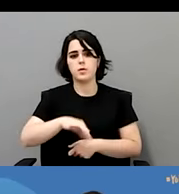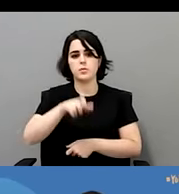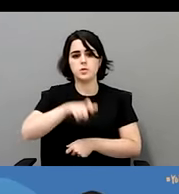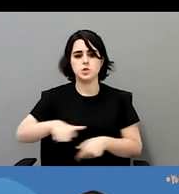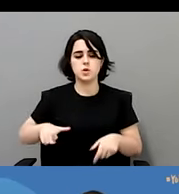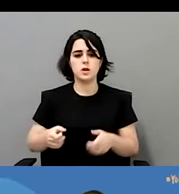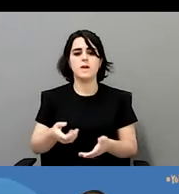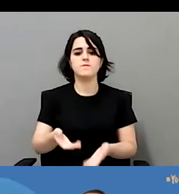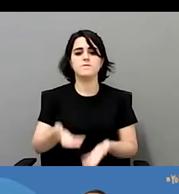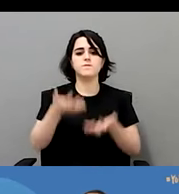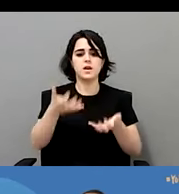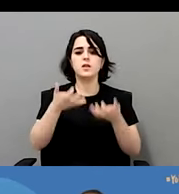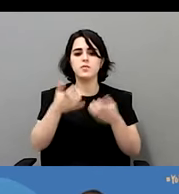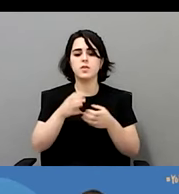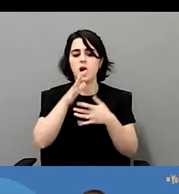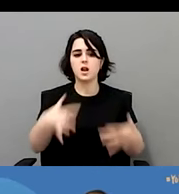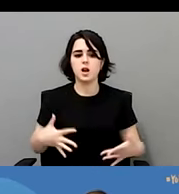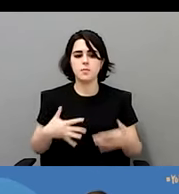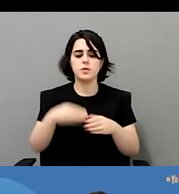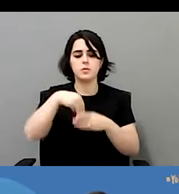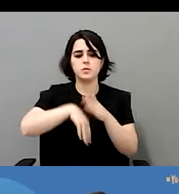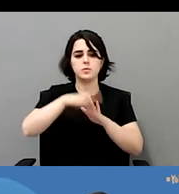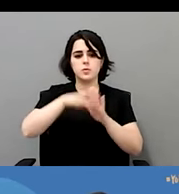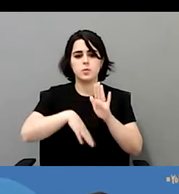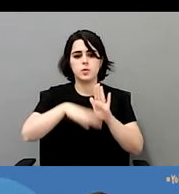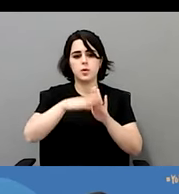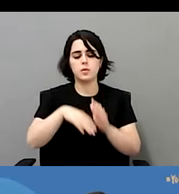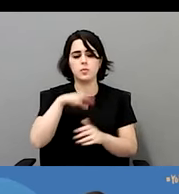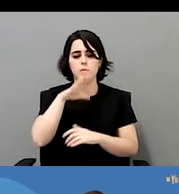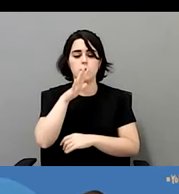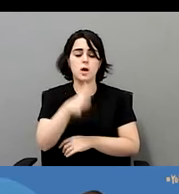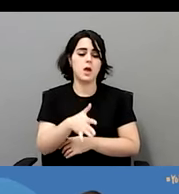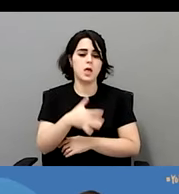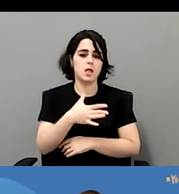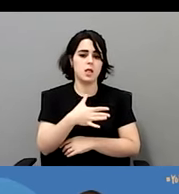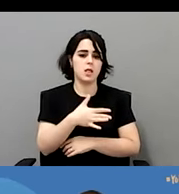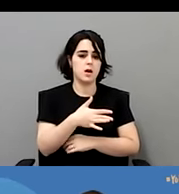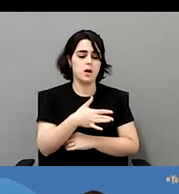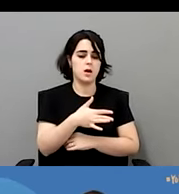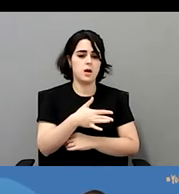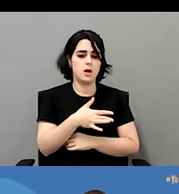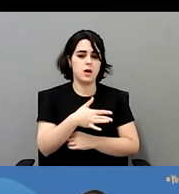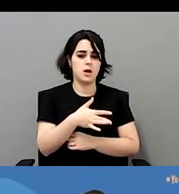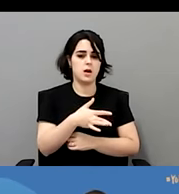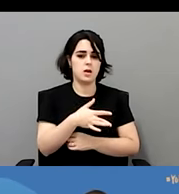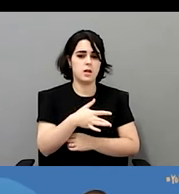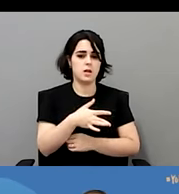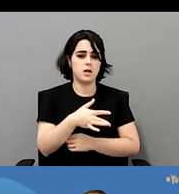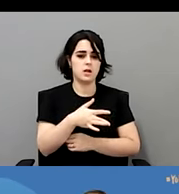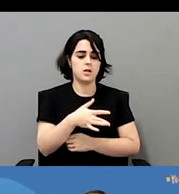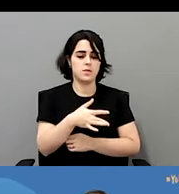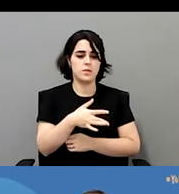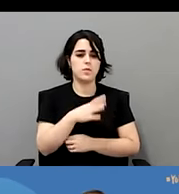prescindieran de él. Por último, me gustaría